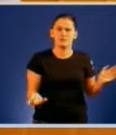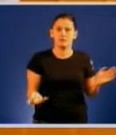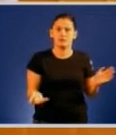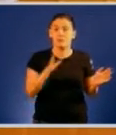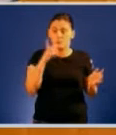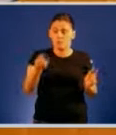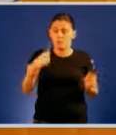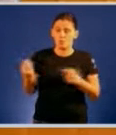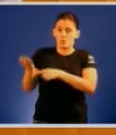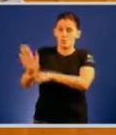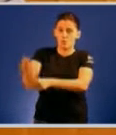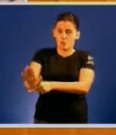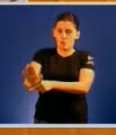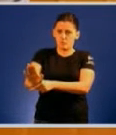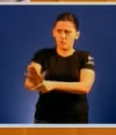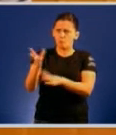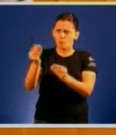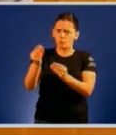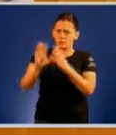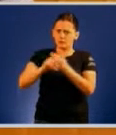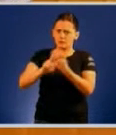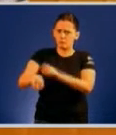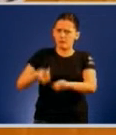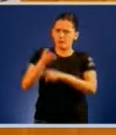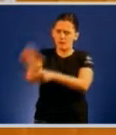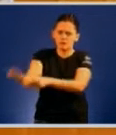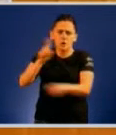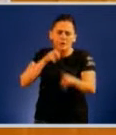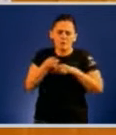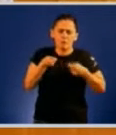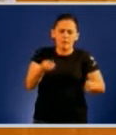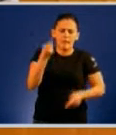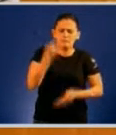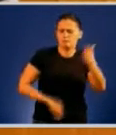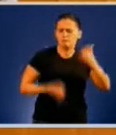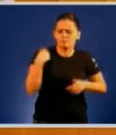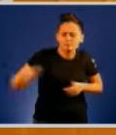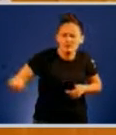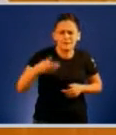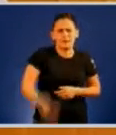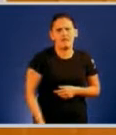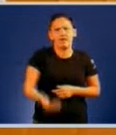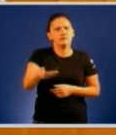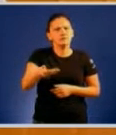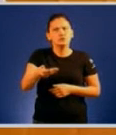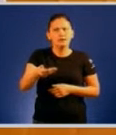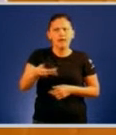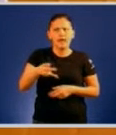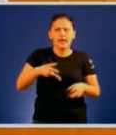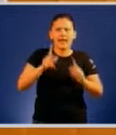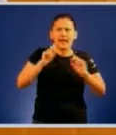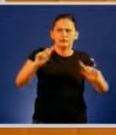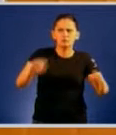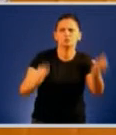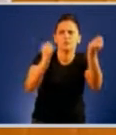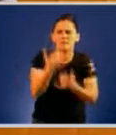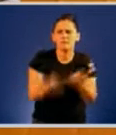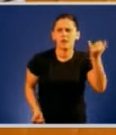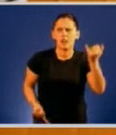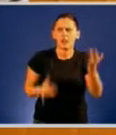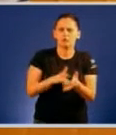nos presentamos, nese sentido, varias emendas, para que sexan catalogadas como moi graves, para que non se salve aquel que fai